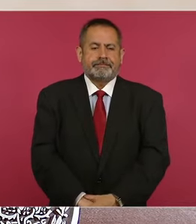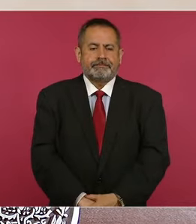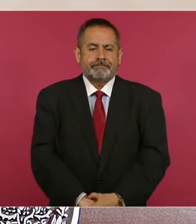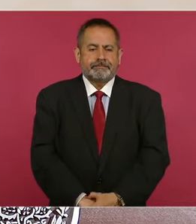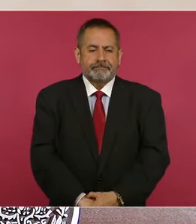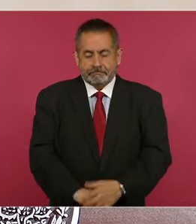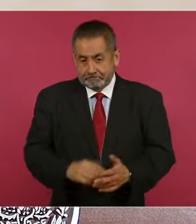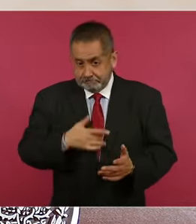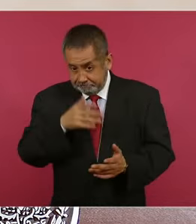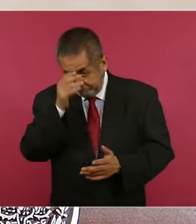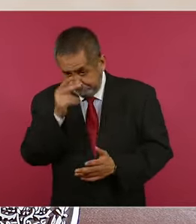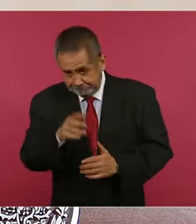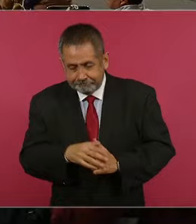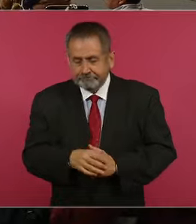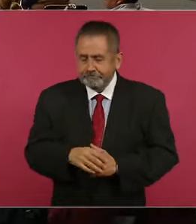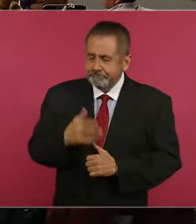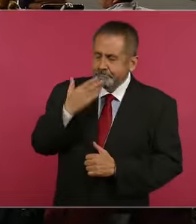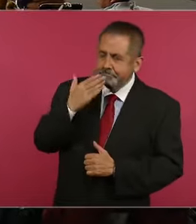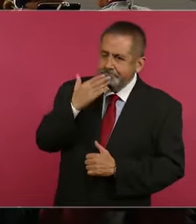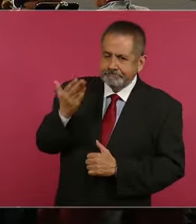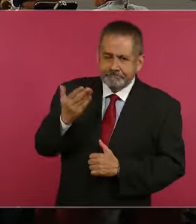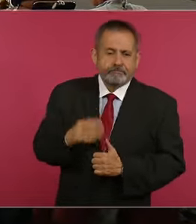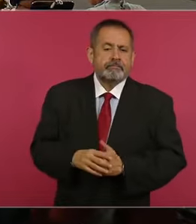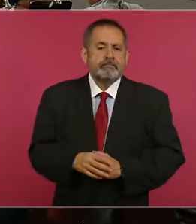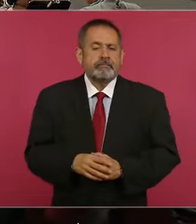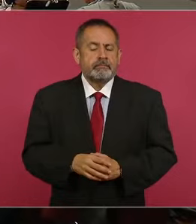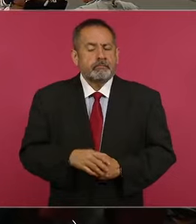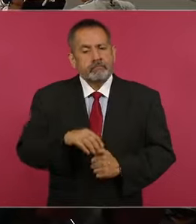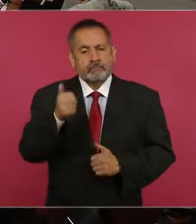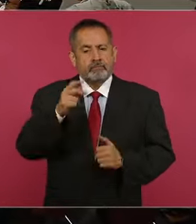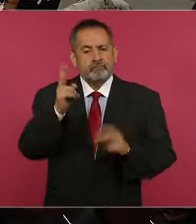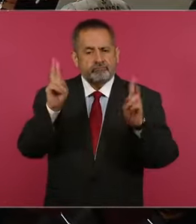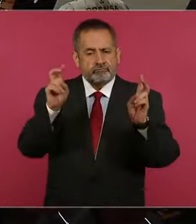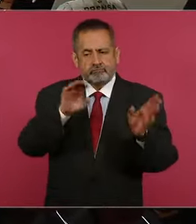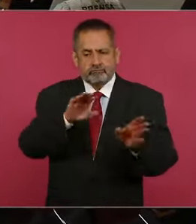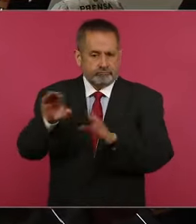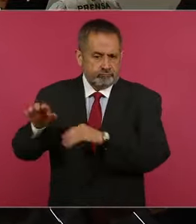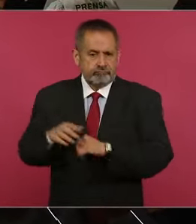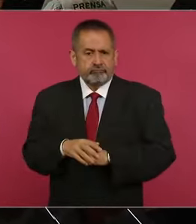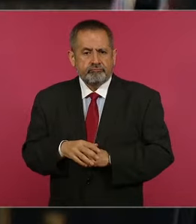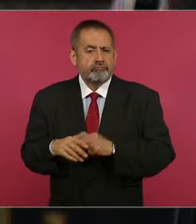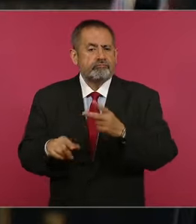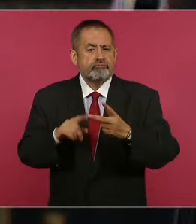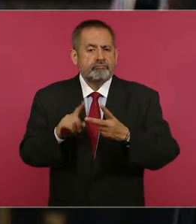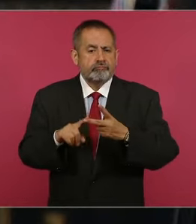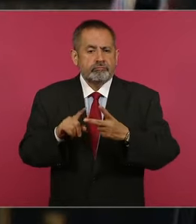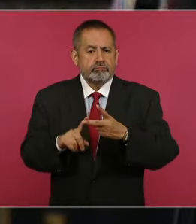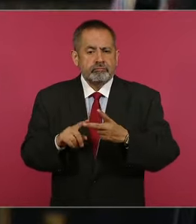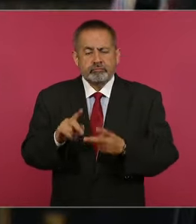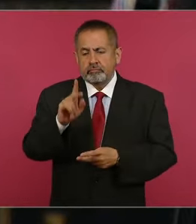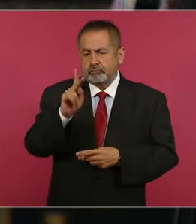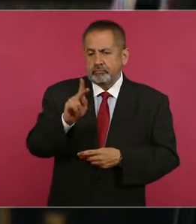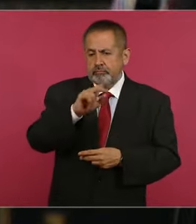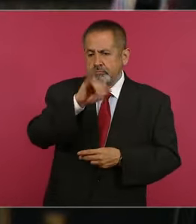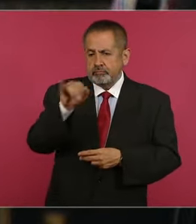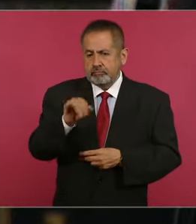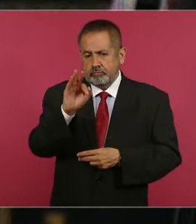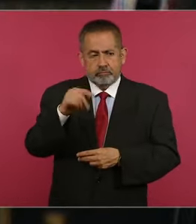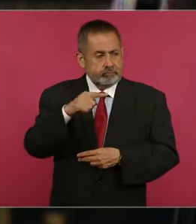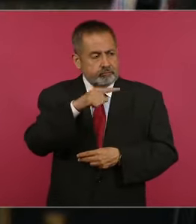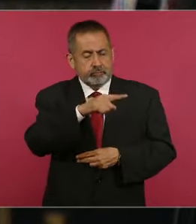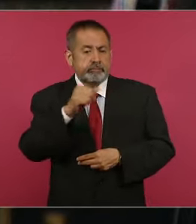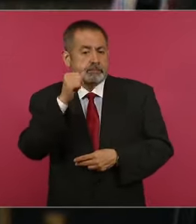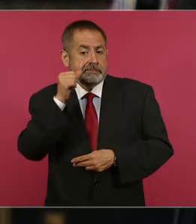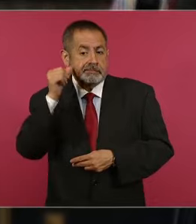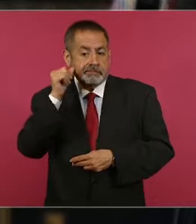Okay. ¿Sí te parece? Me parece bien, presidente. En otro tema, y volvemos con el tema del Poder Judicial, ayer